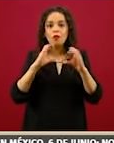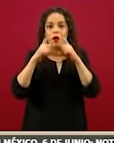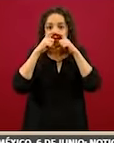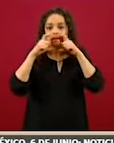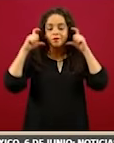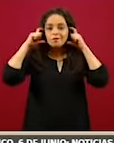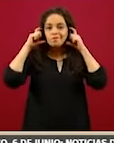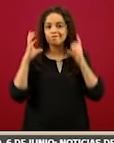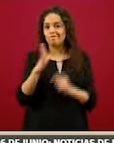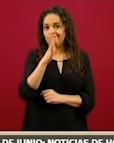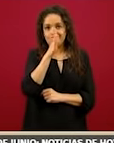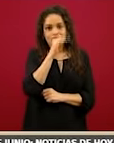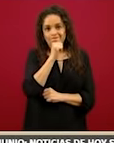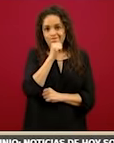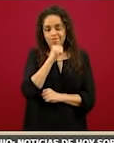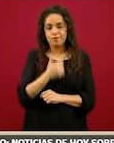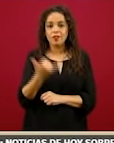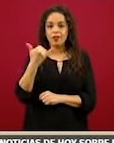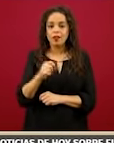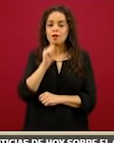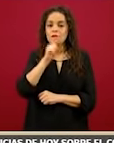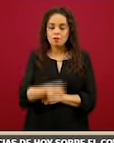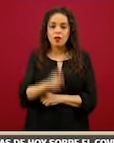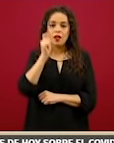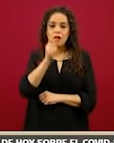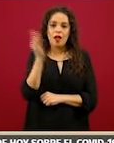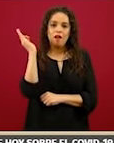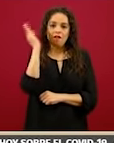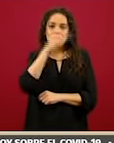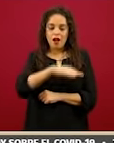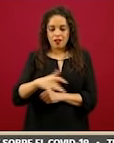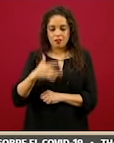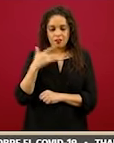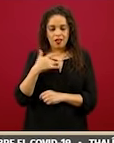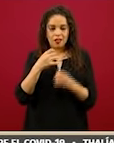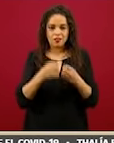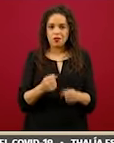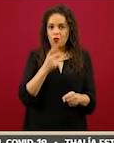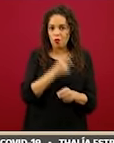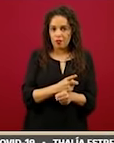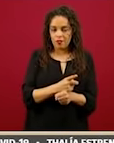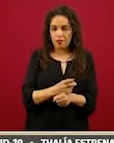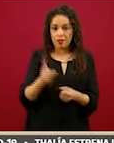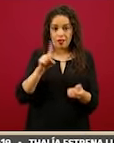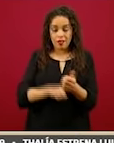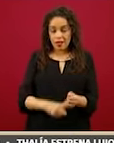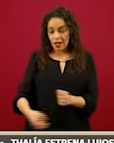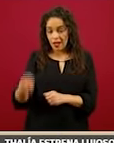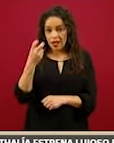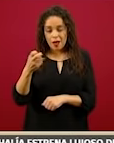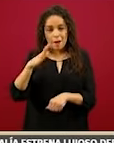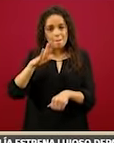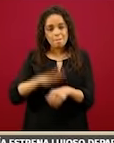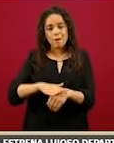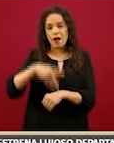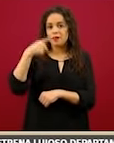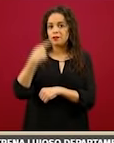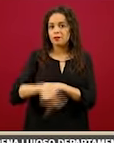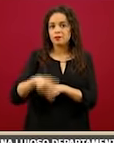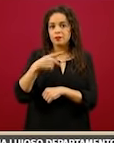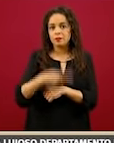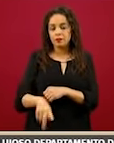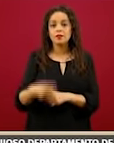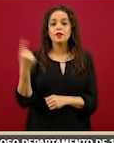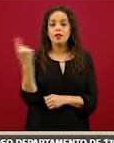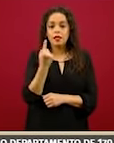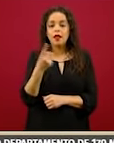lo más importante, una falsa sensación de seguridad. No hay nada más peligroso que sentirnos seguros con un